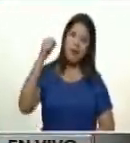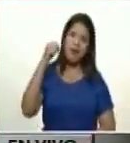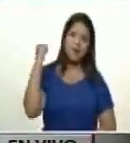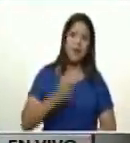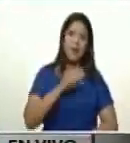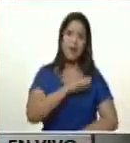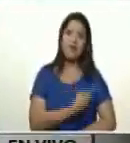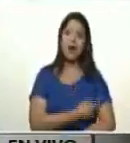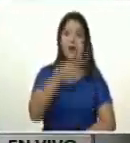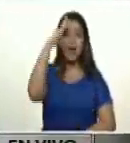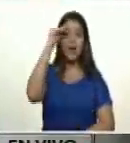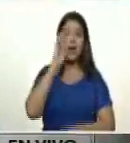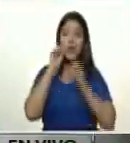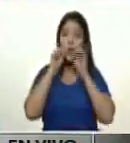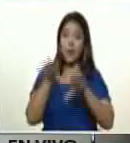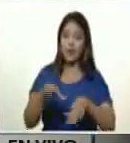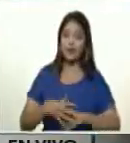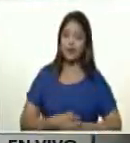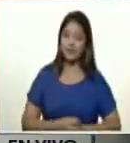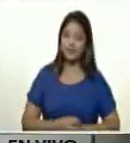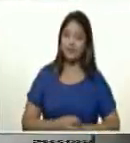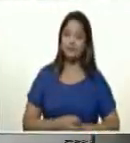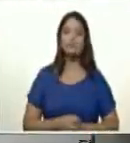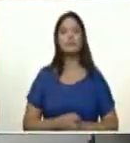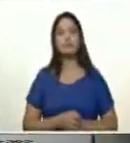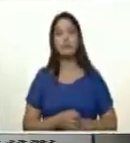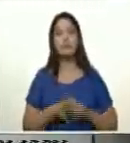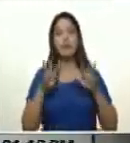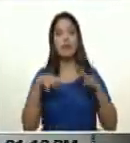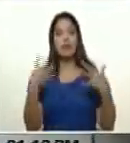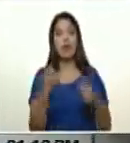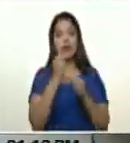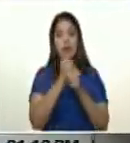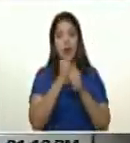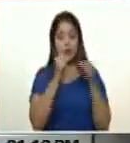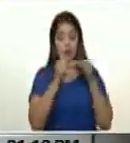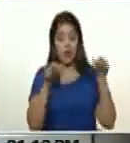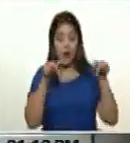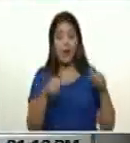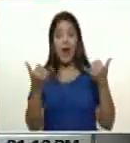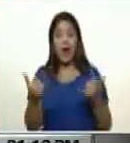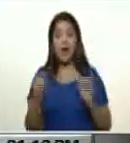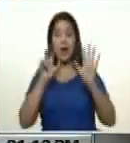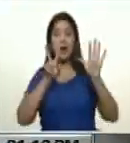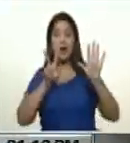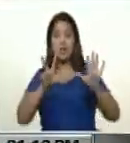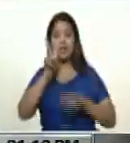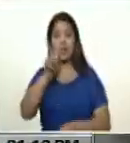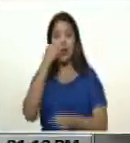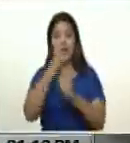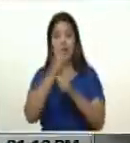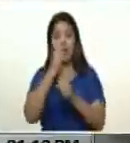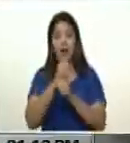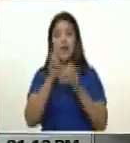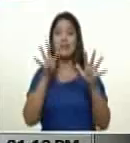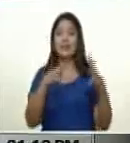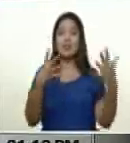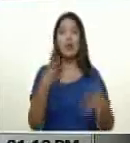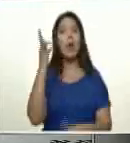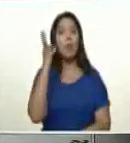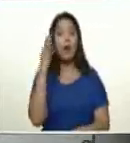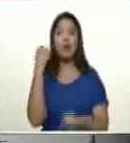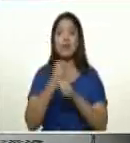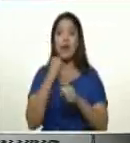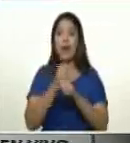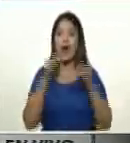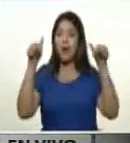presidente, Dios lo bendiga. El de 19 trabajadores que nos quedamos, hoy día somos 82 trabajadores, así tenemos 19 es. Féminas, trabajando en el